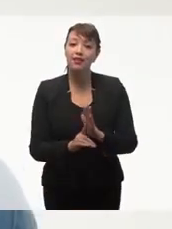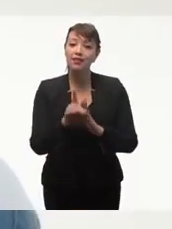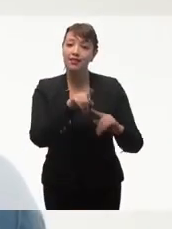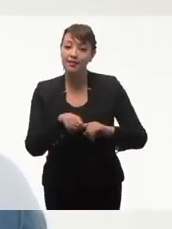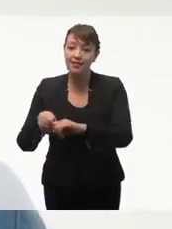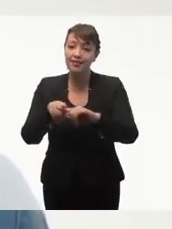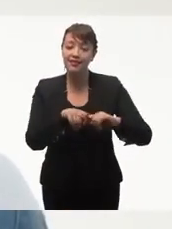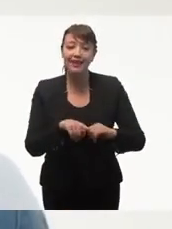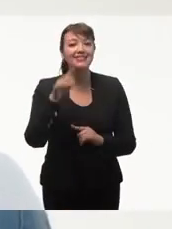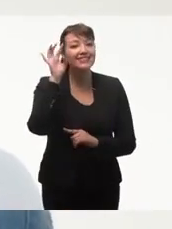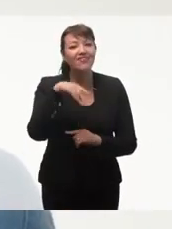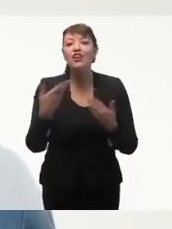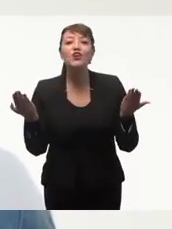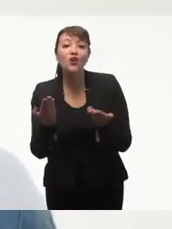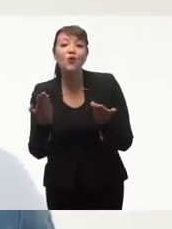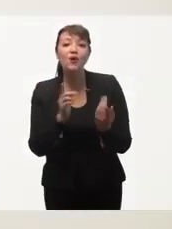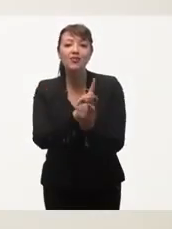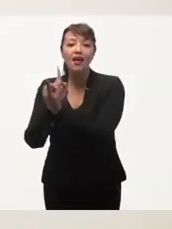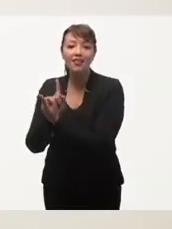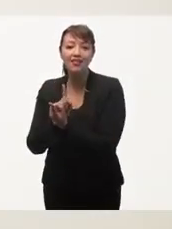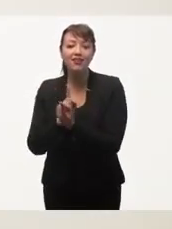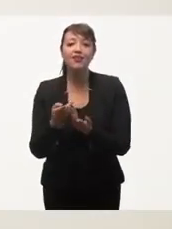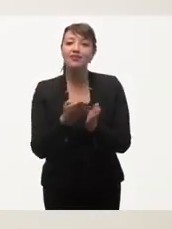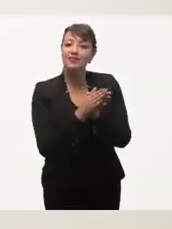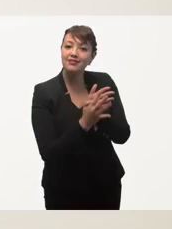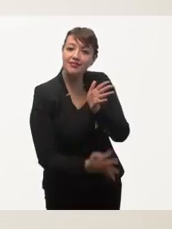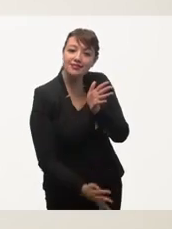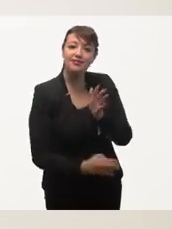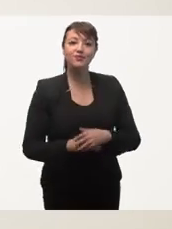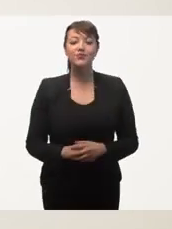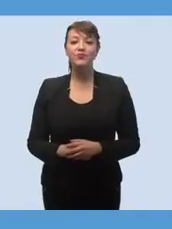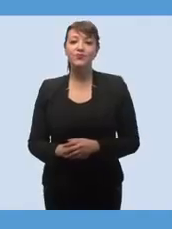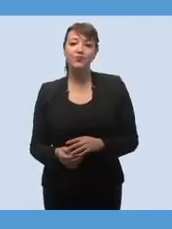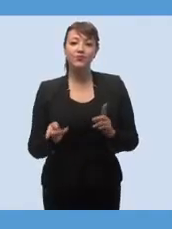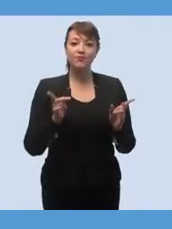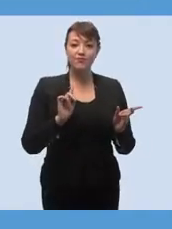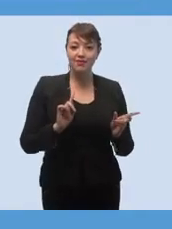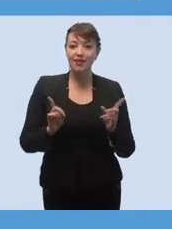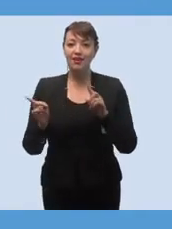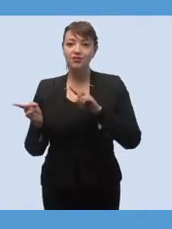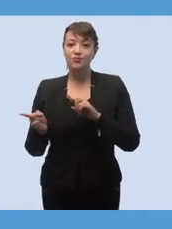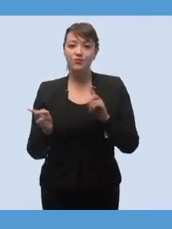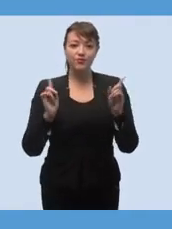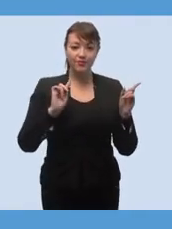Para crecer como sociedad y saber cómo tratarnos, quiero compartir contigo este sencillo manual.